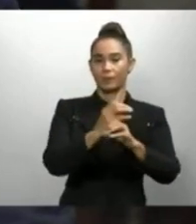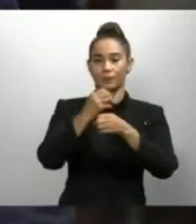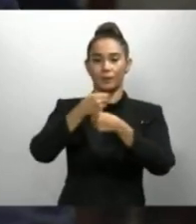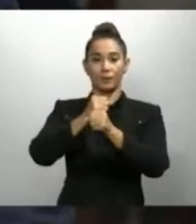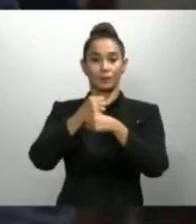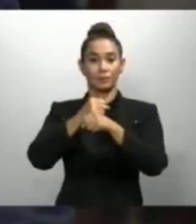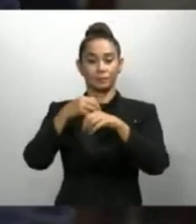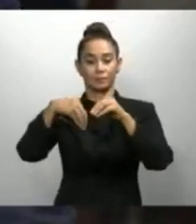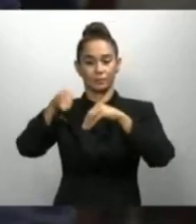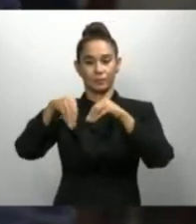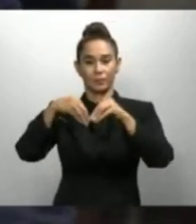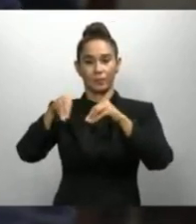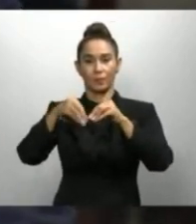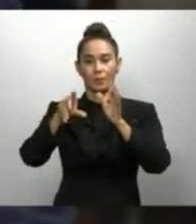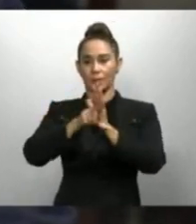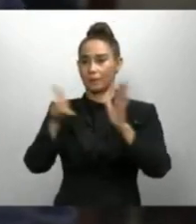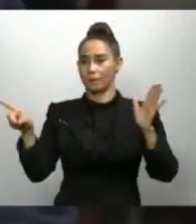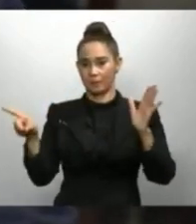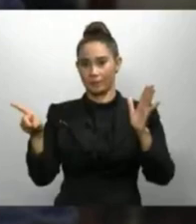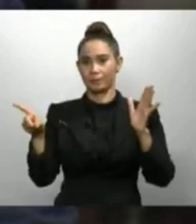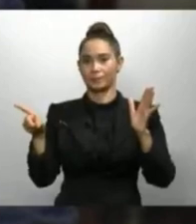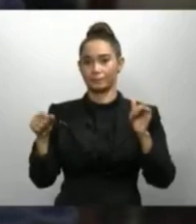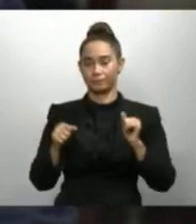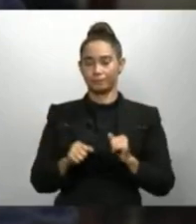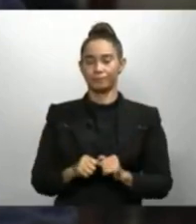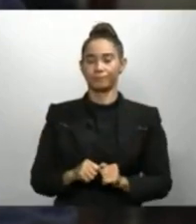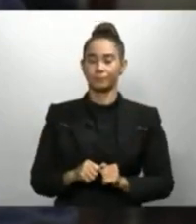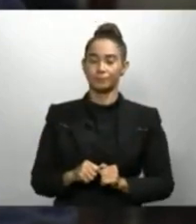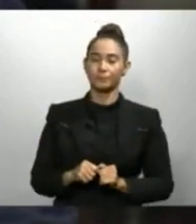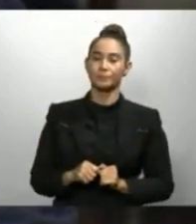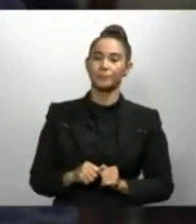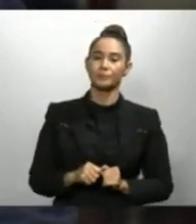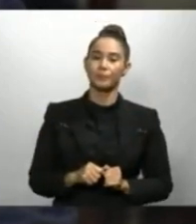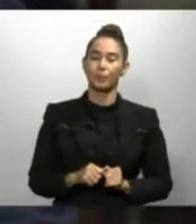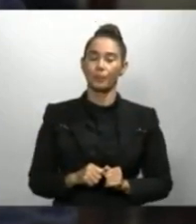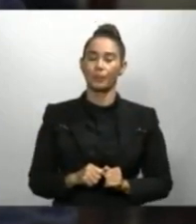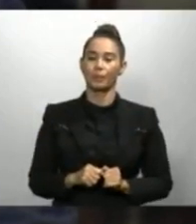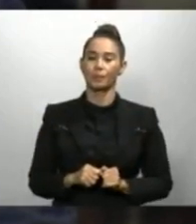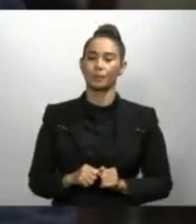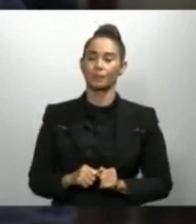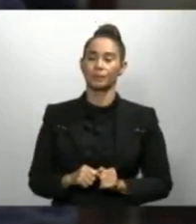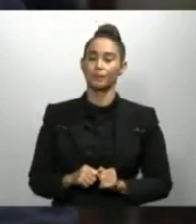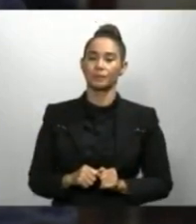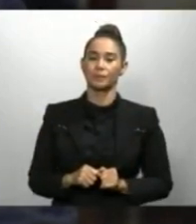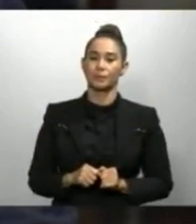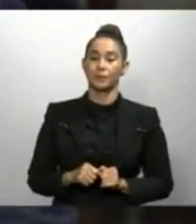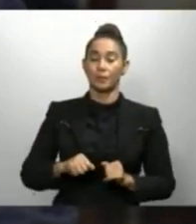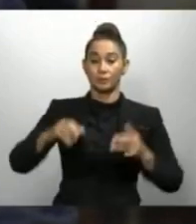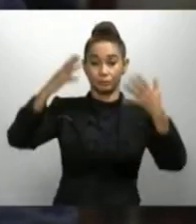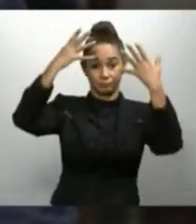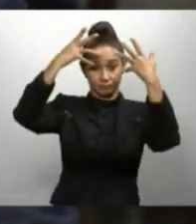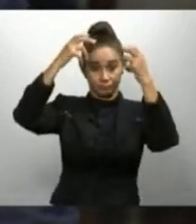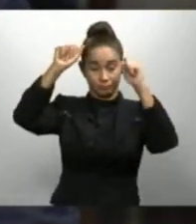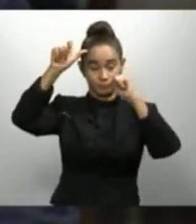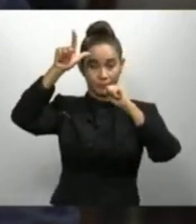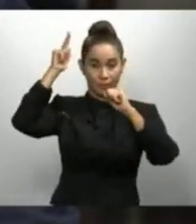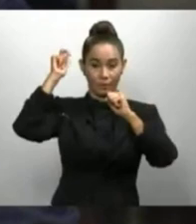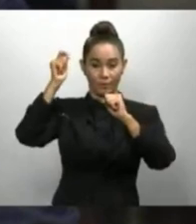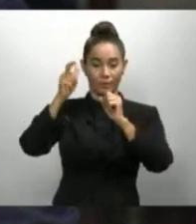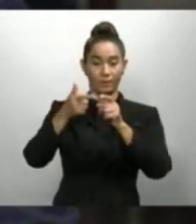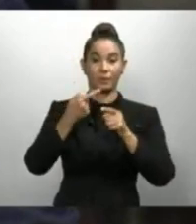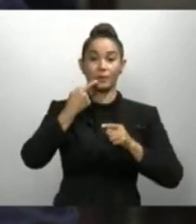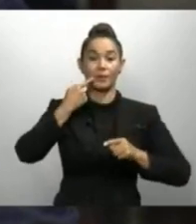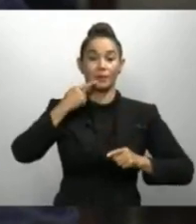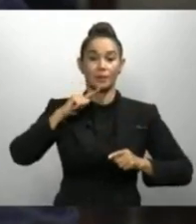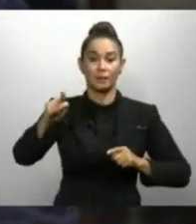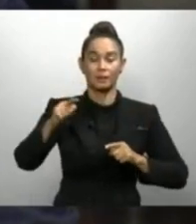Dominicana. En adición, bajo el seguimiento directo de parte del presidente Abinader, se ha